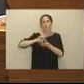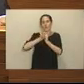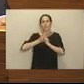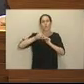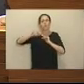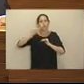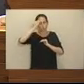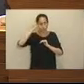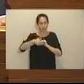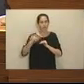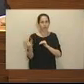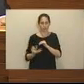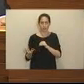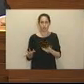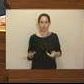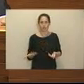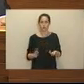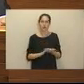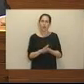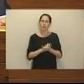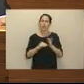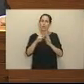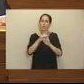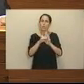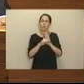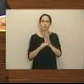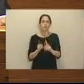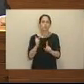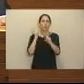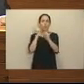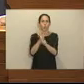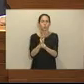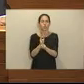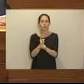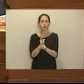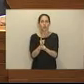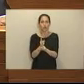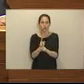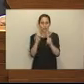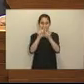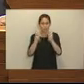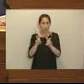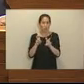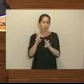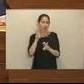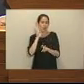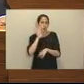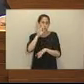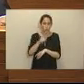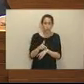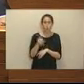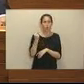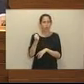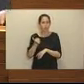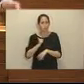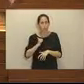respecto a las medidas contra la corrupción, las de la transparencia de un gobierno, yo